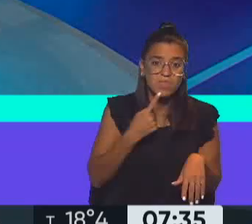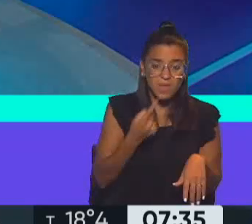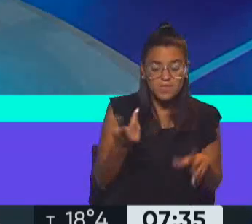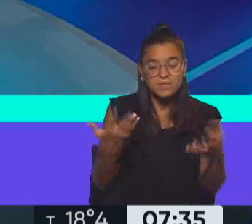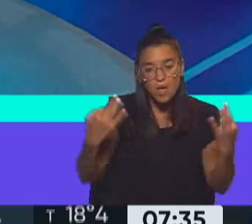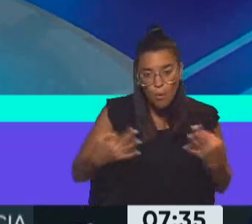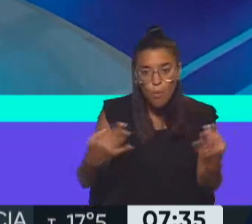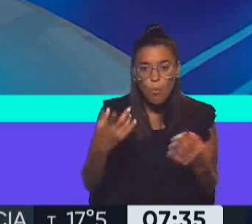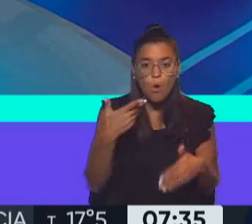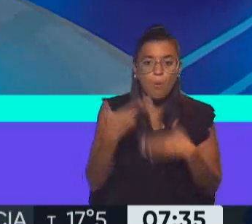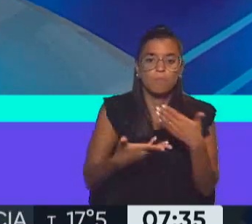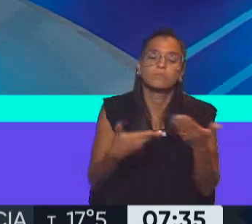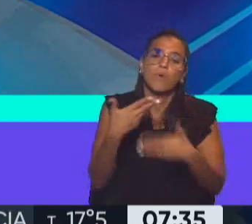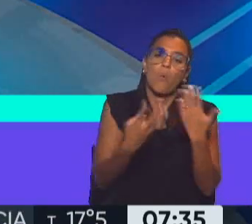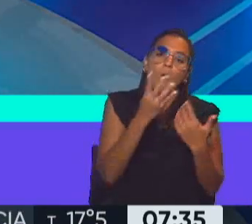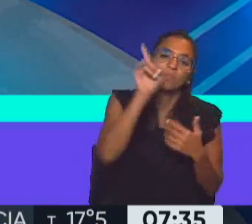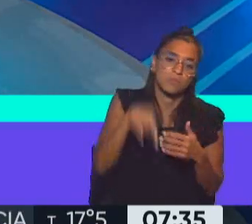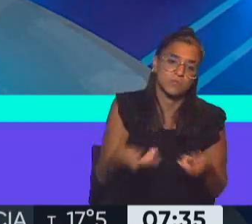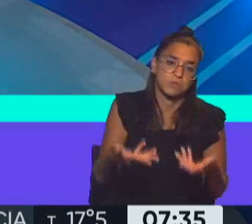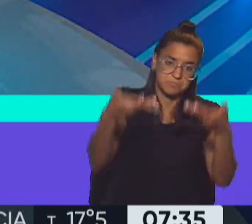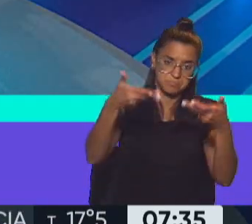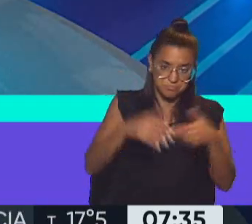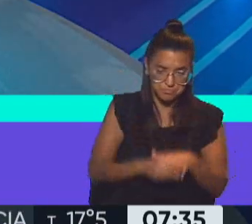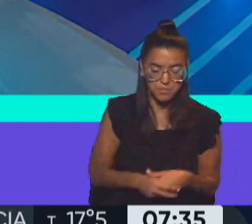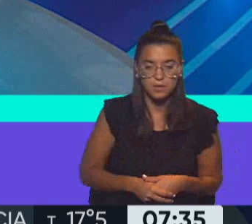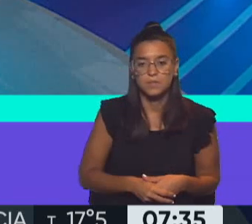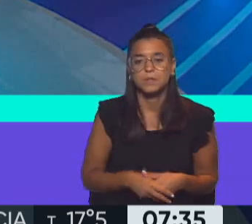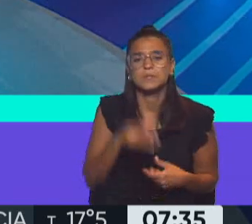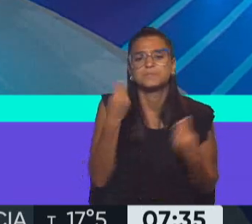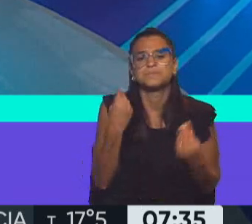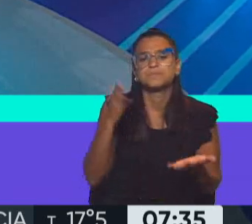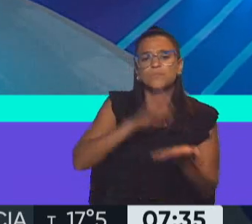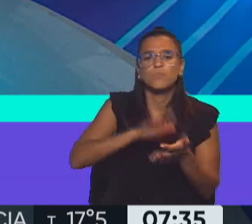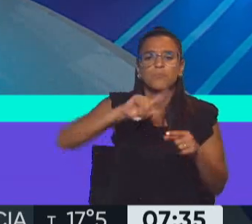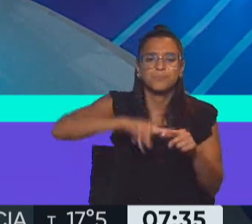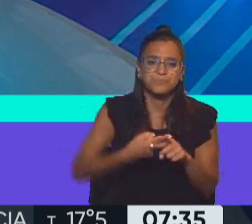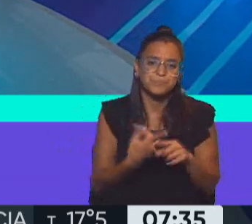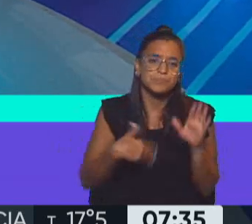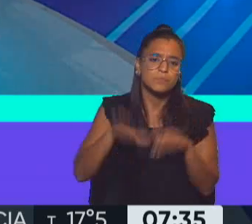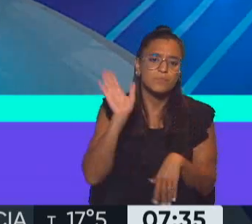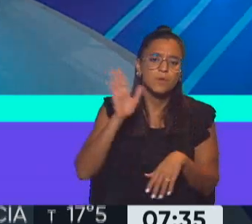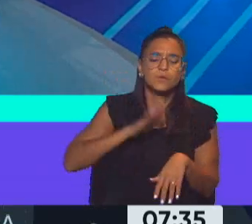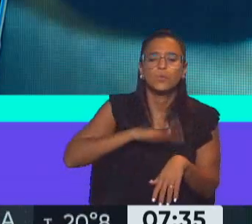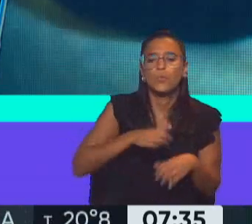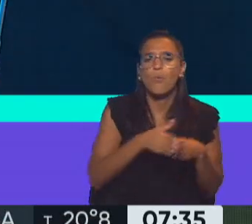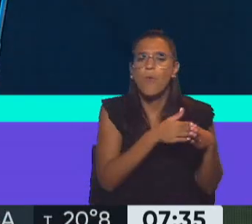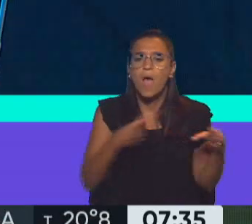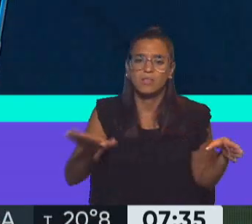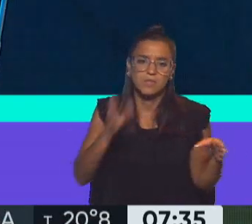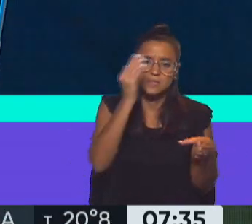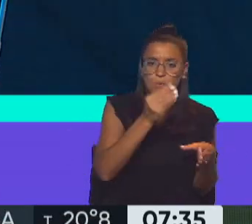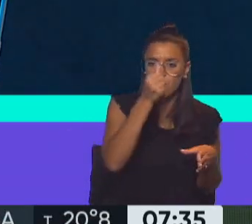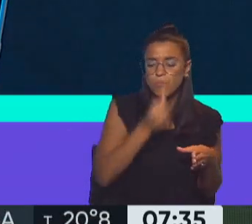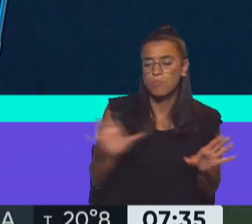esperar que nos acerquemos más a ese 4%. ¿Qué pasa con el ruido político que hay, ¿no? Sobre todo durante el fin de semana, algún sector